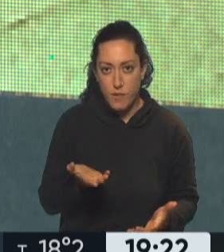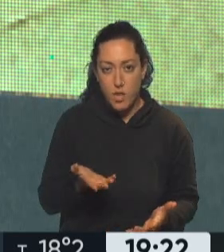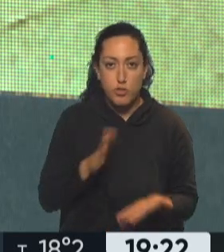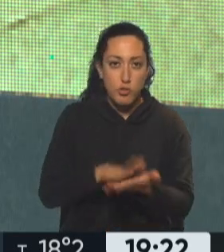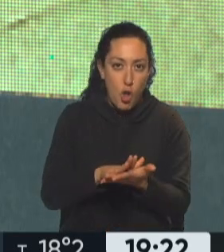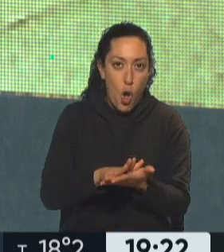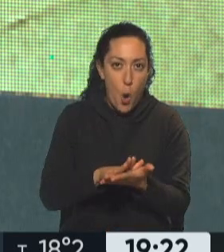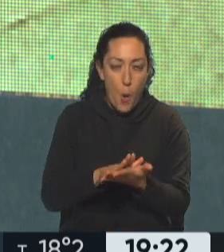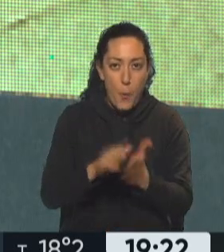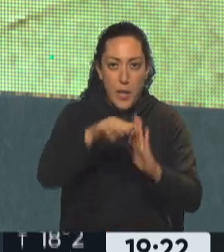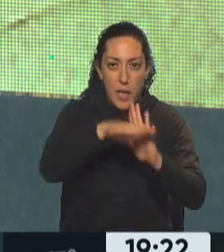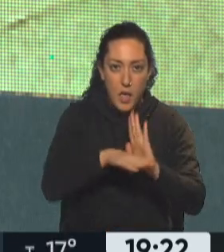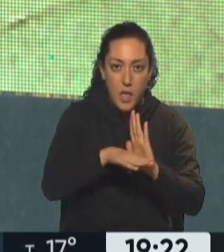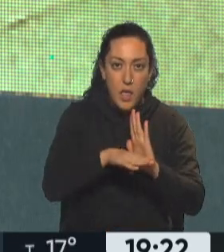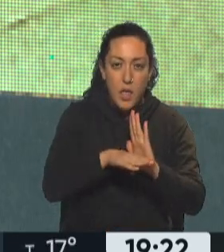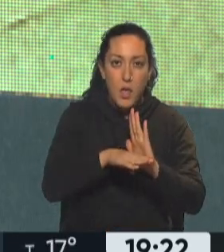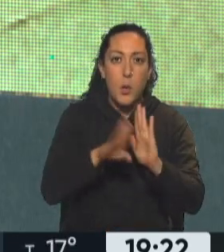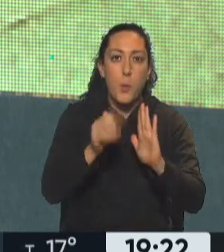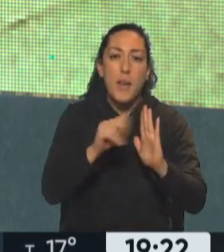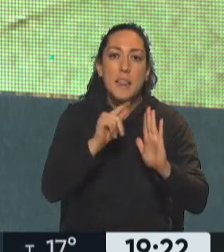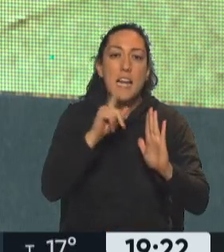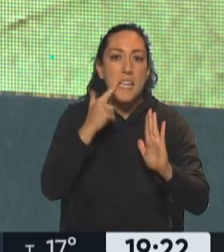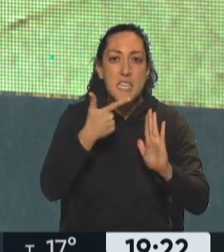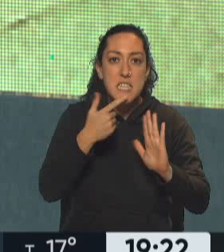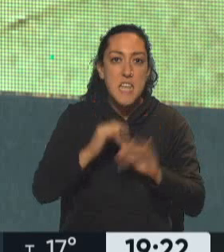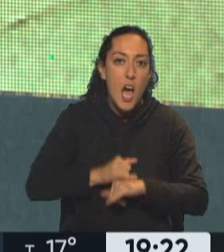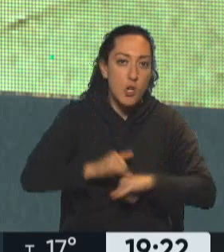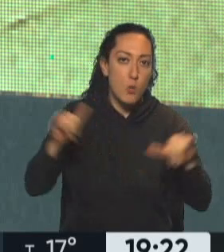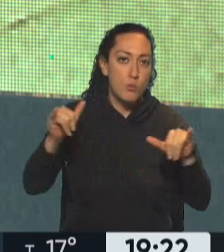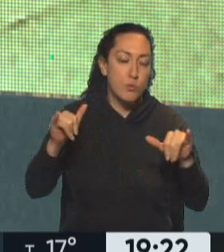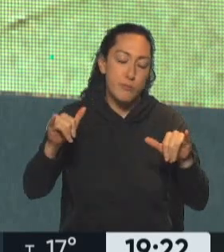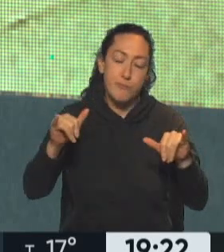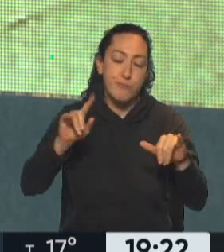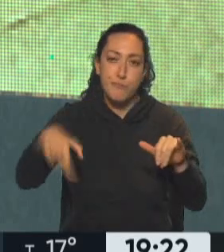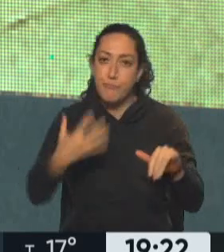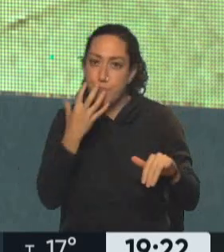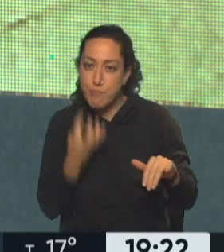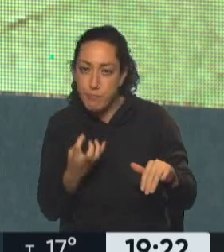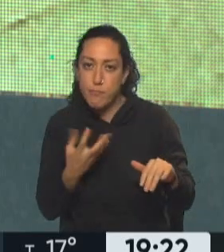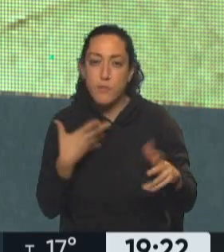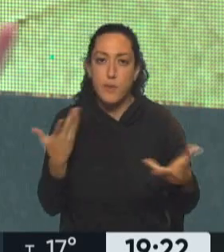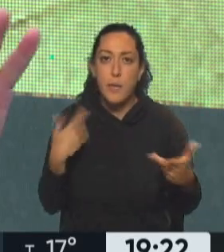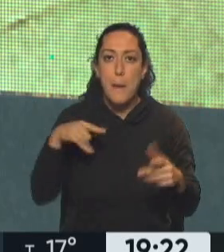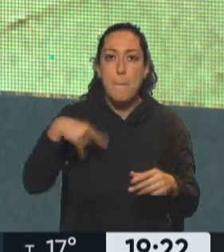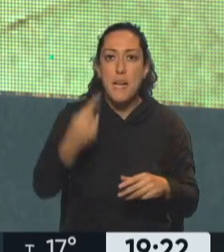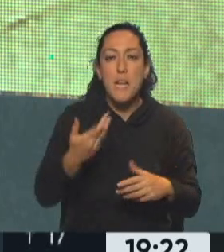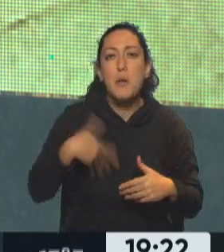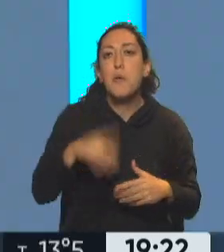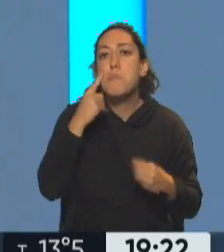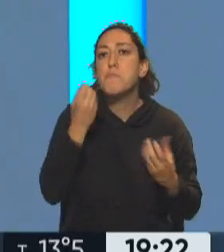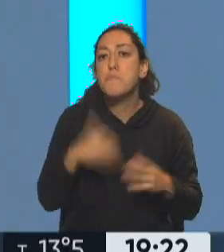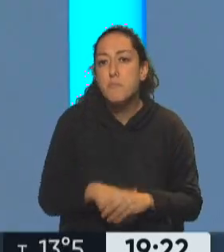anuncios de la flamante ministra Batakis. Mañana está prevista movida en territorio. Nazarena, te